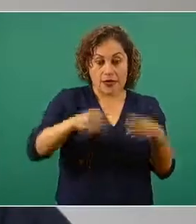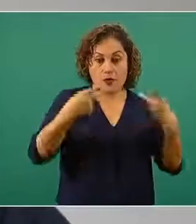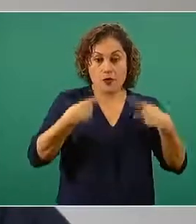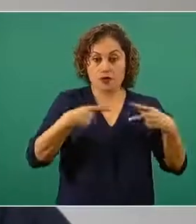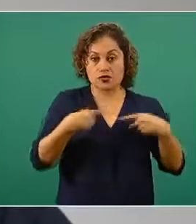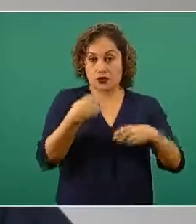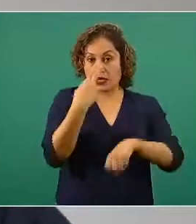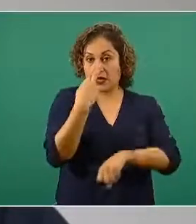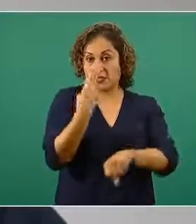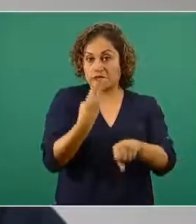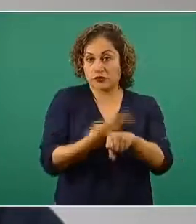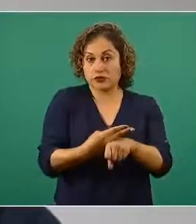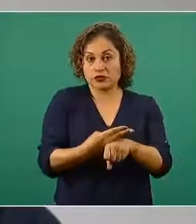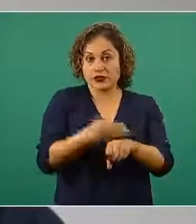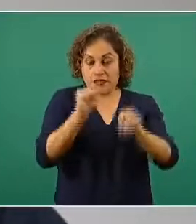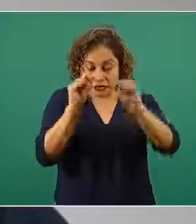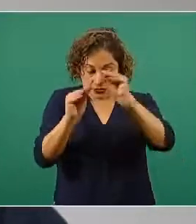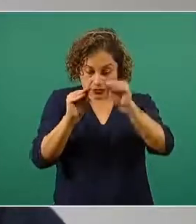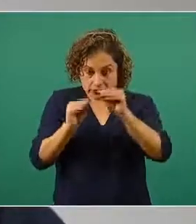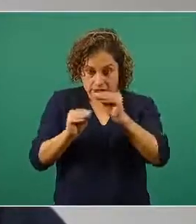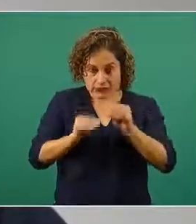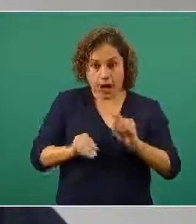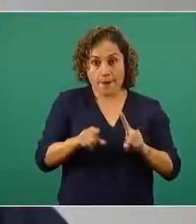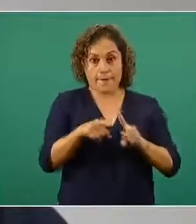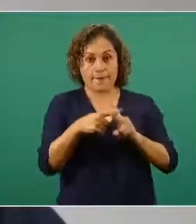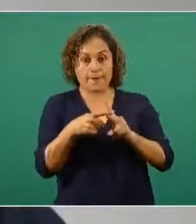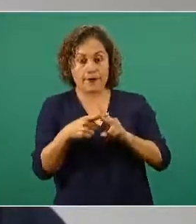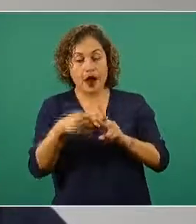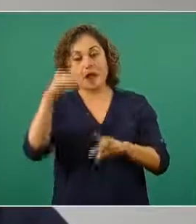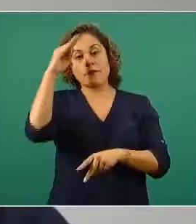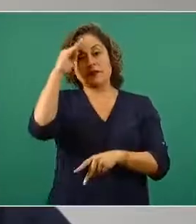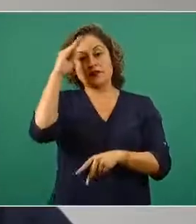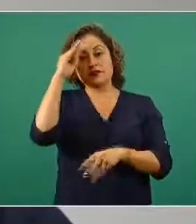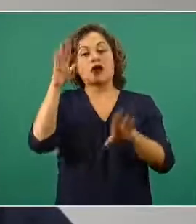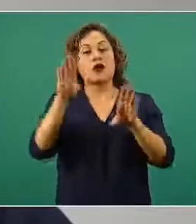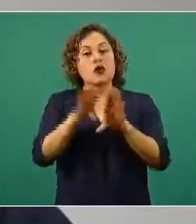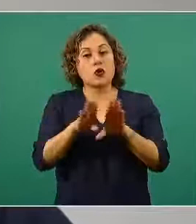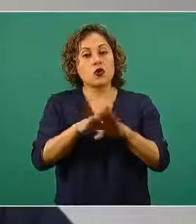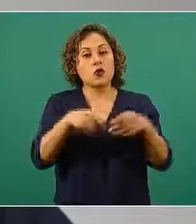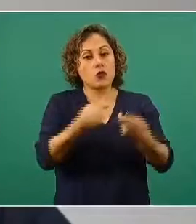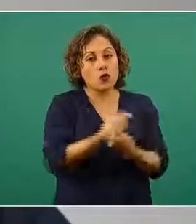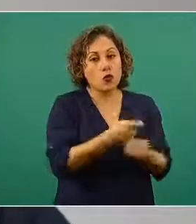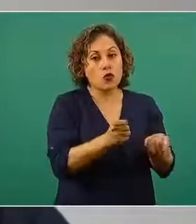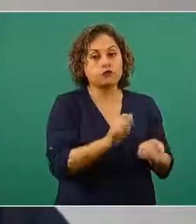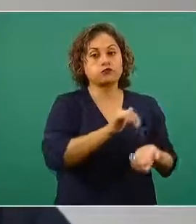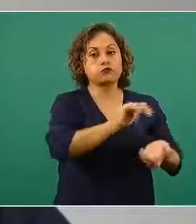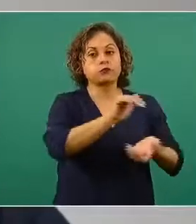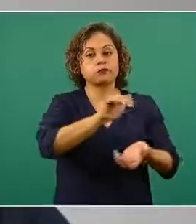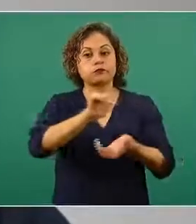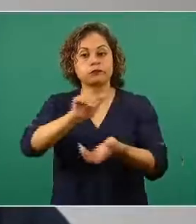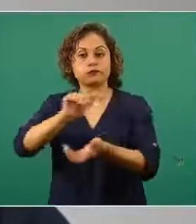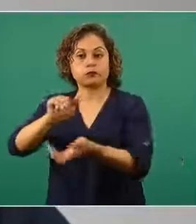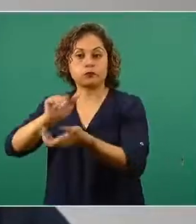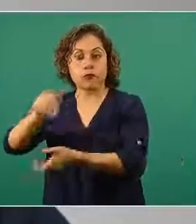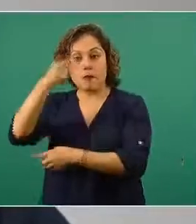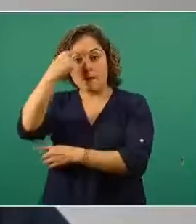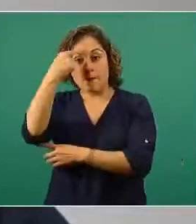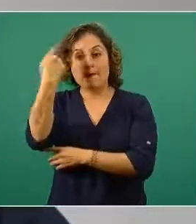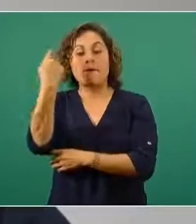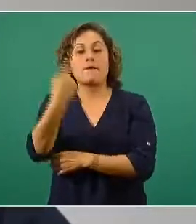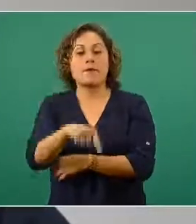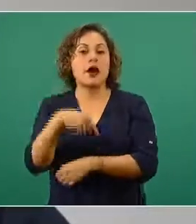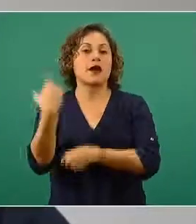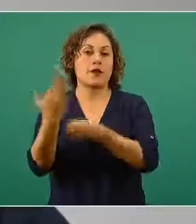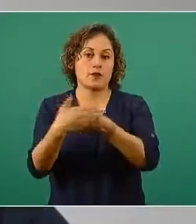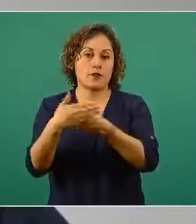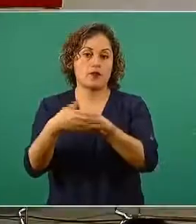de hacer los cálculos correspondientes para definir la localidad o municipio que en su momento recibirá